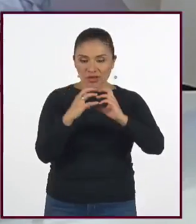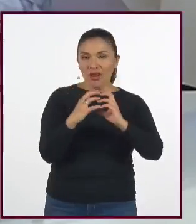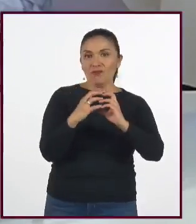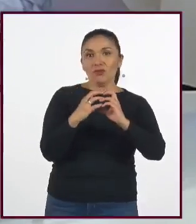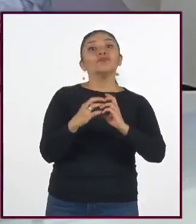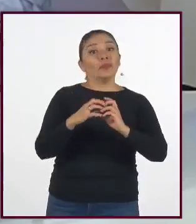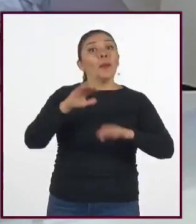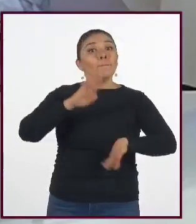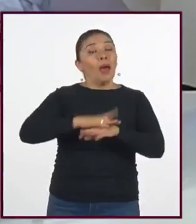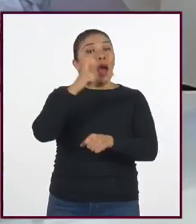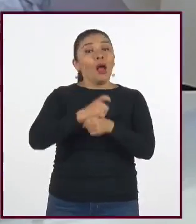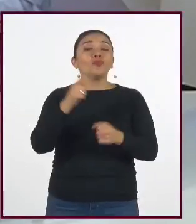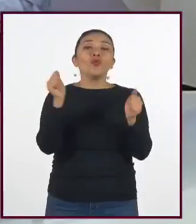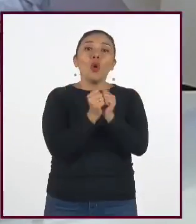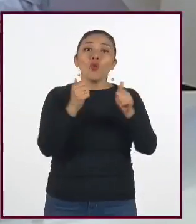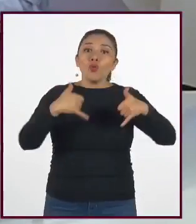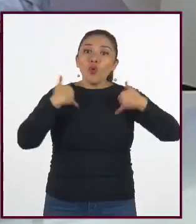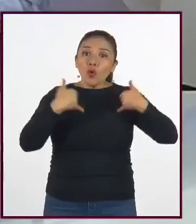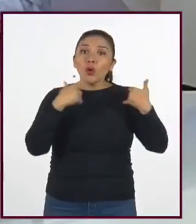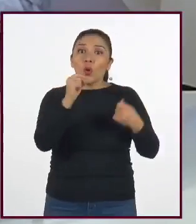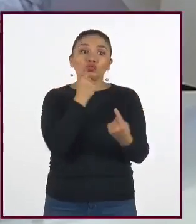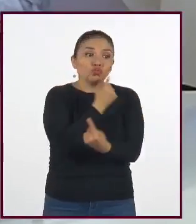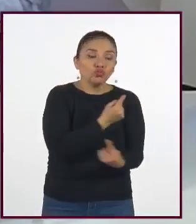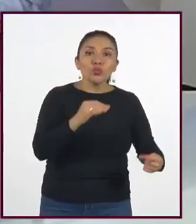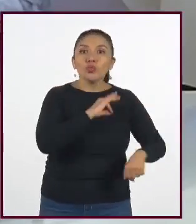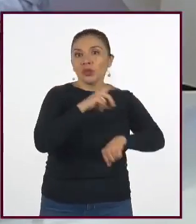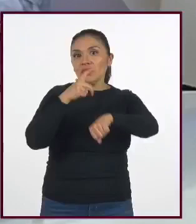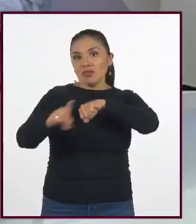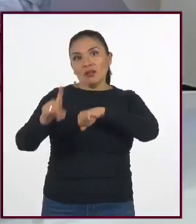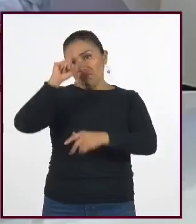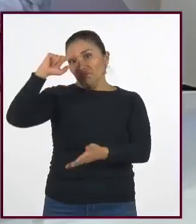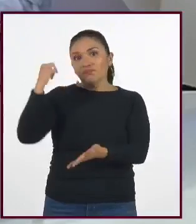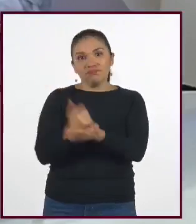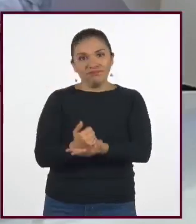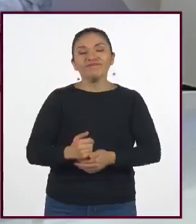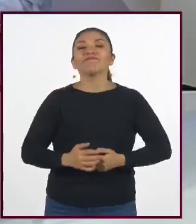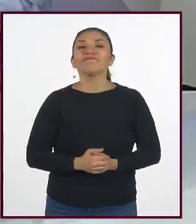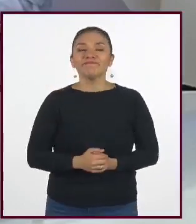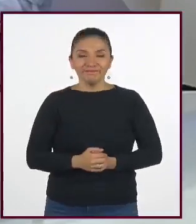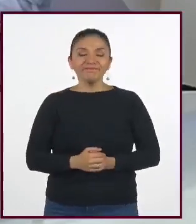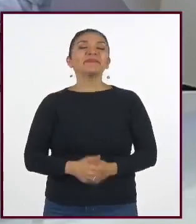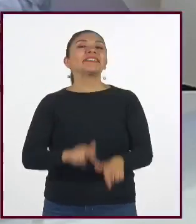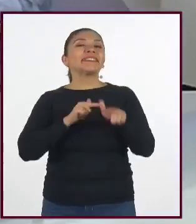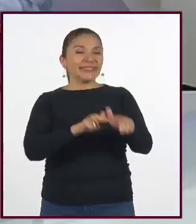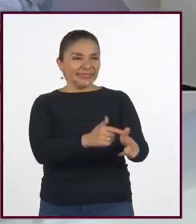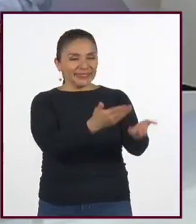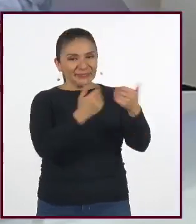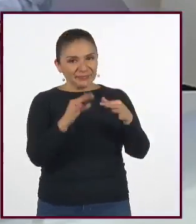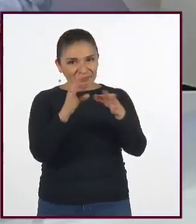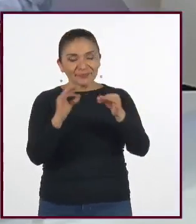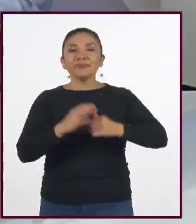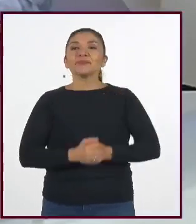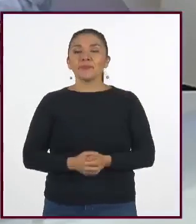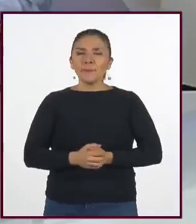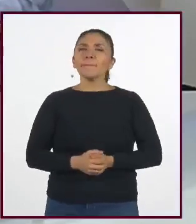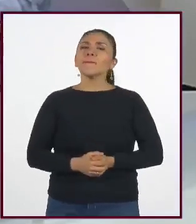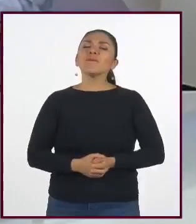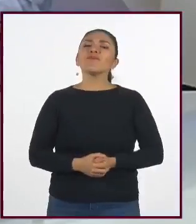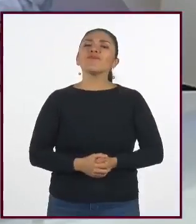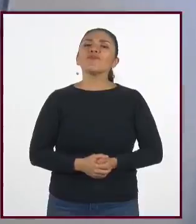adolescencia. Causan efectos que ya son irreversibles. Claro. Bueno, continuemos con tu presentación. Muy bien. Y entonces, ¿cuáles son los